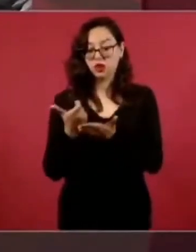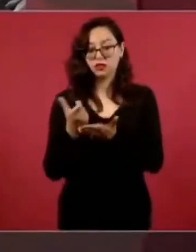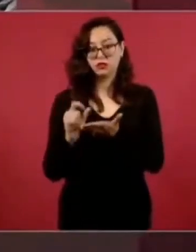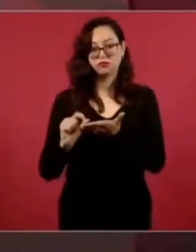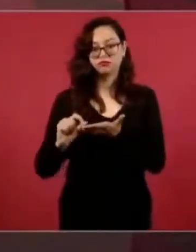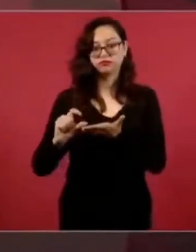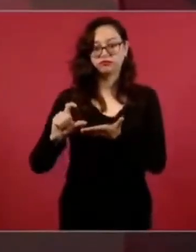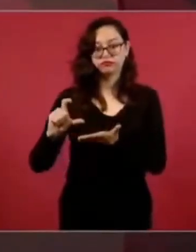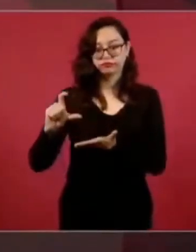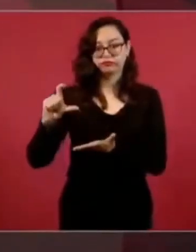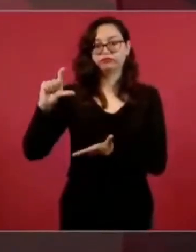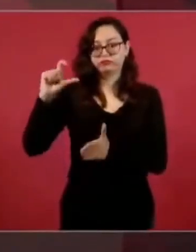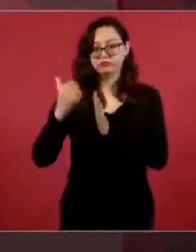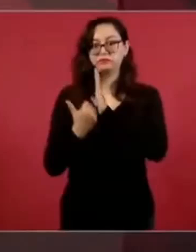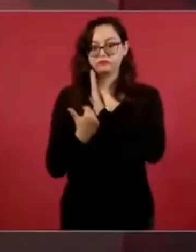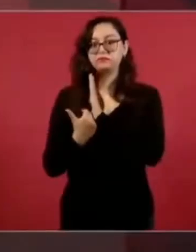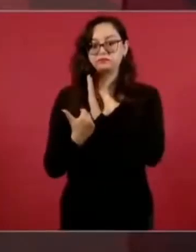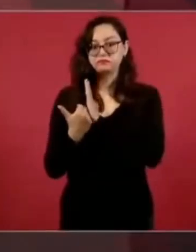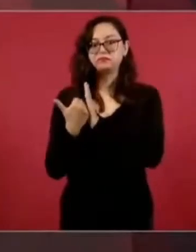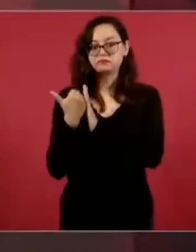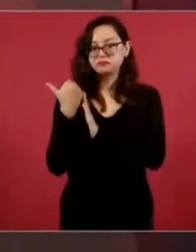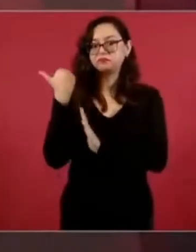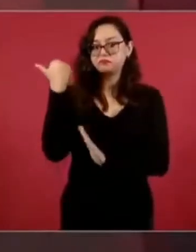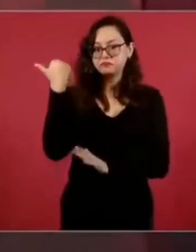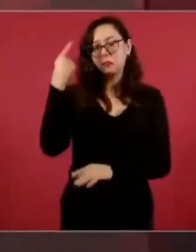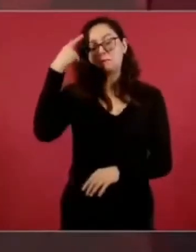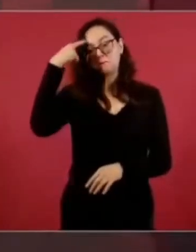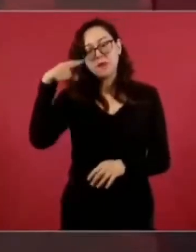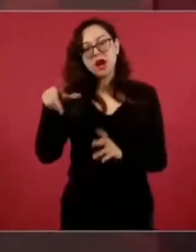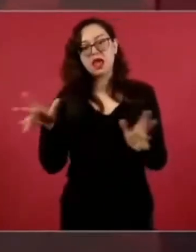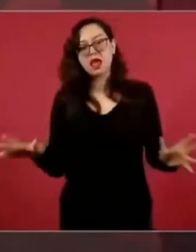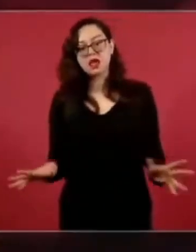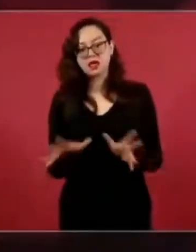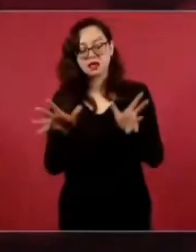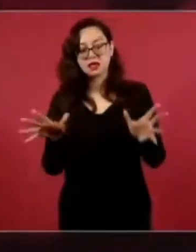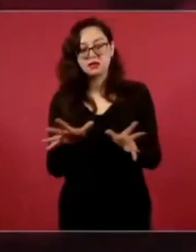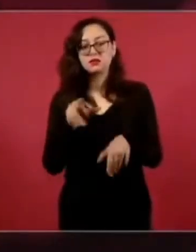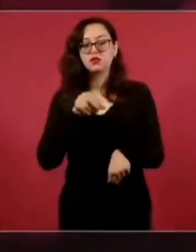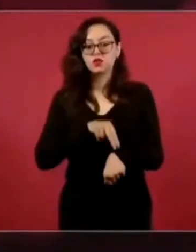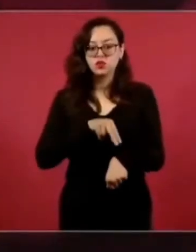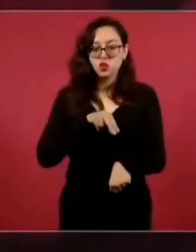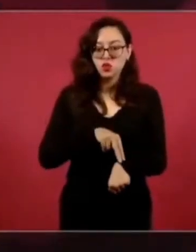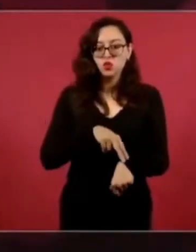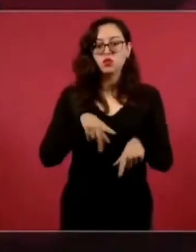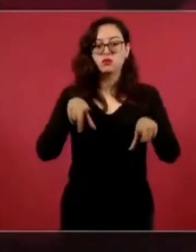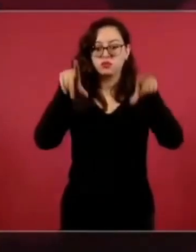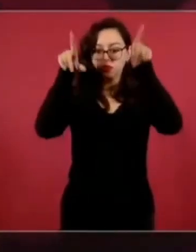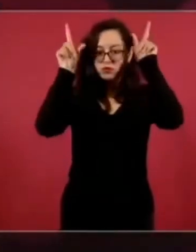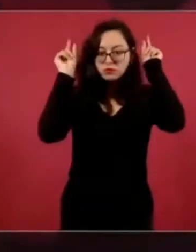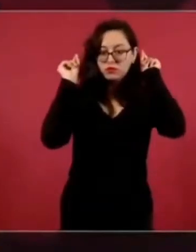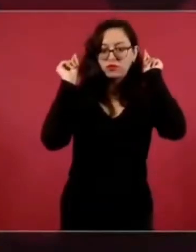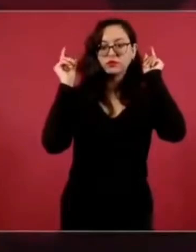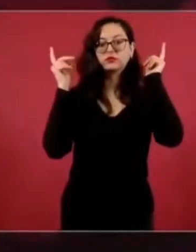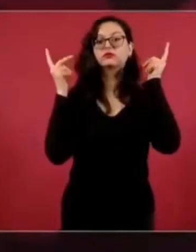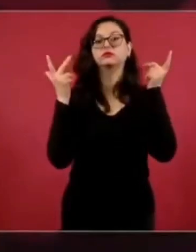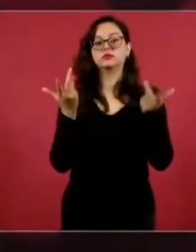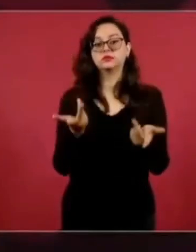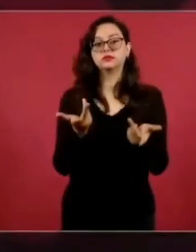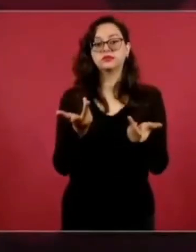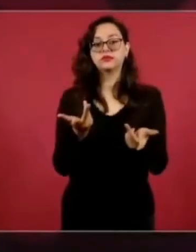el sueldo de médicos, de auxiliares de salud, y